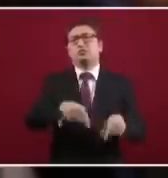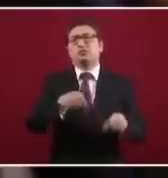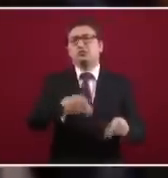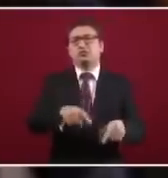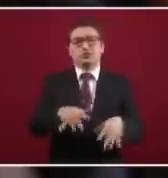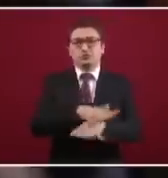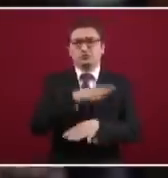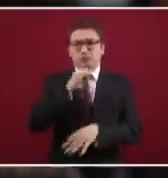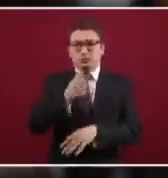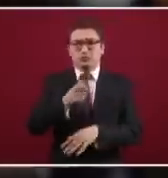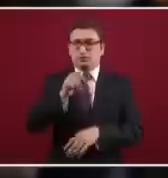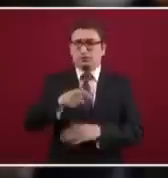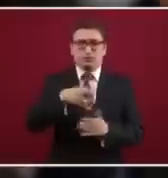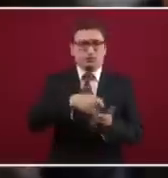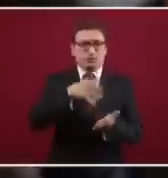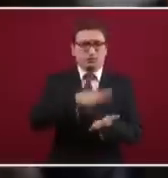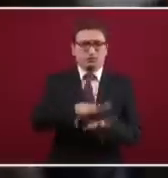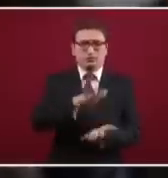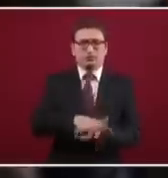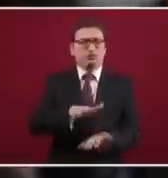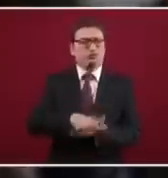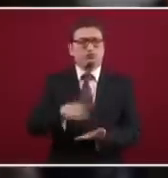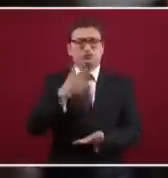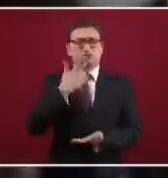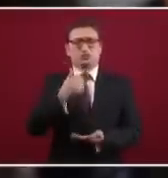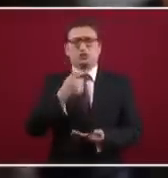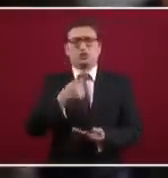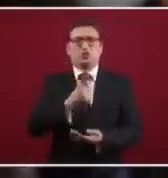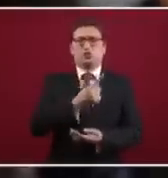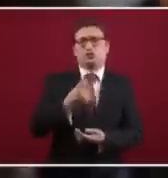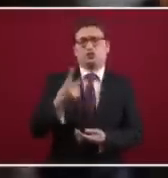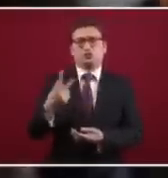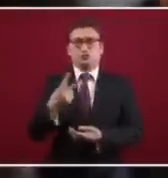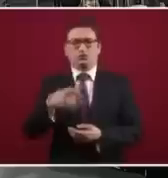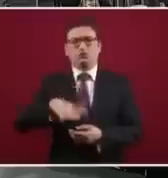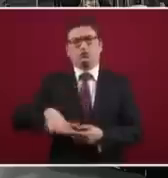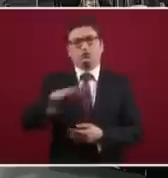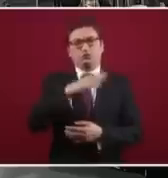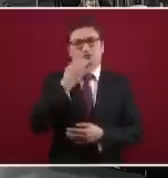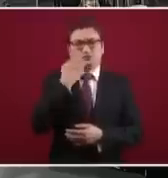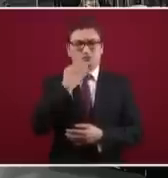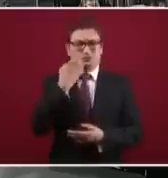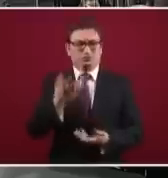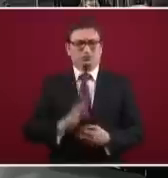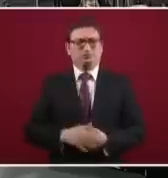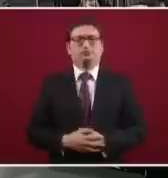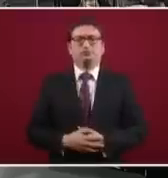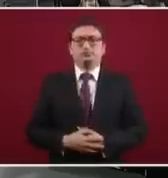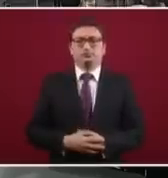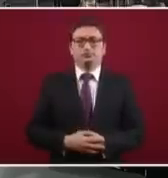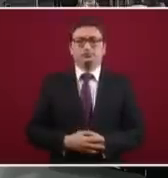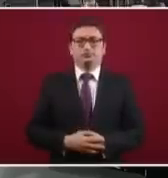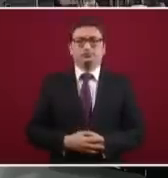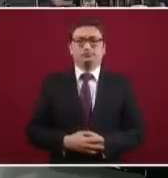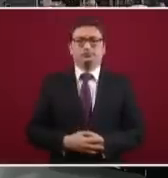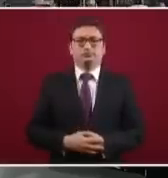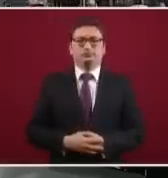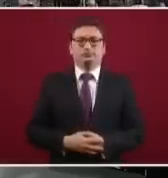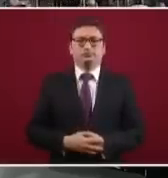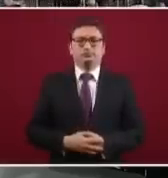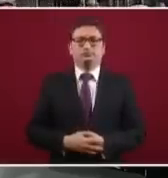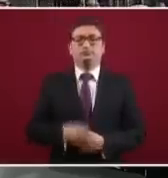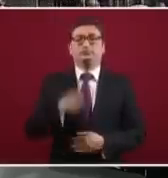También las impresoras fallan, o sea, hay una o dos impresoras por plantel. No es correcto